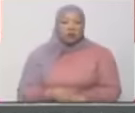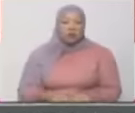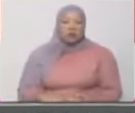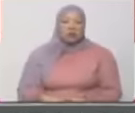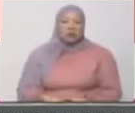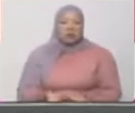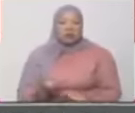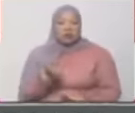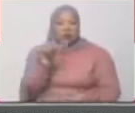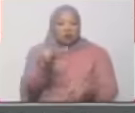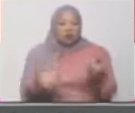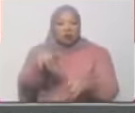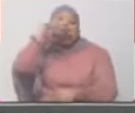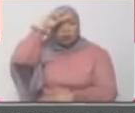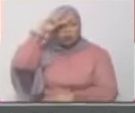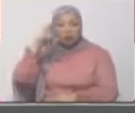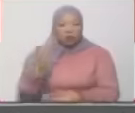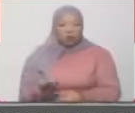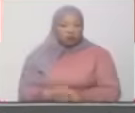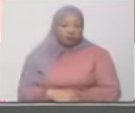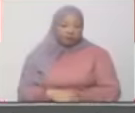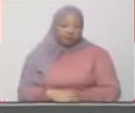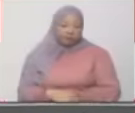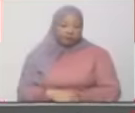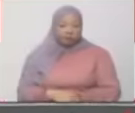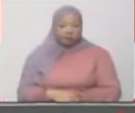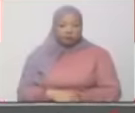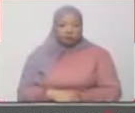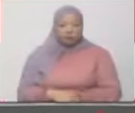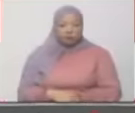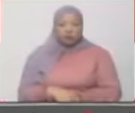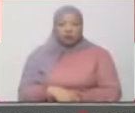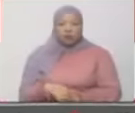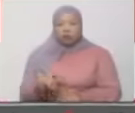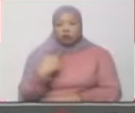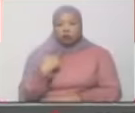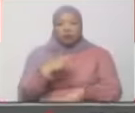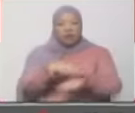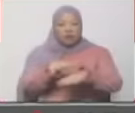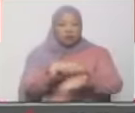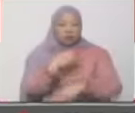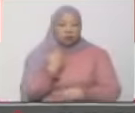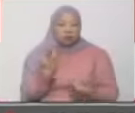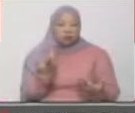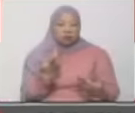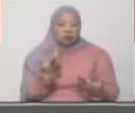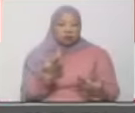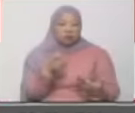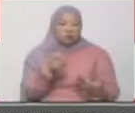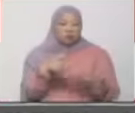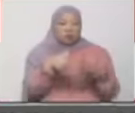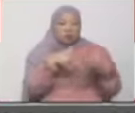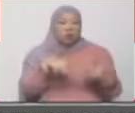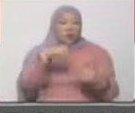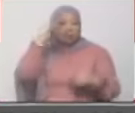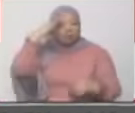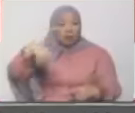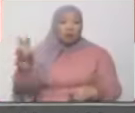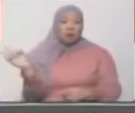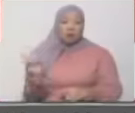unos imbéciles, porque quien hace eso es un imbécil. Yo les digo, ay, no subestimen al soldado